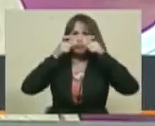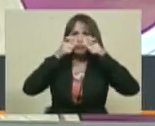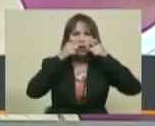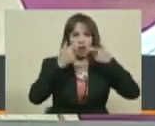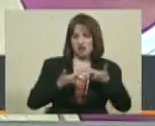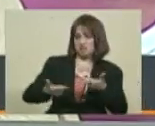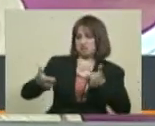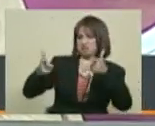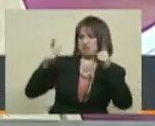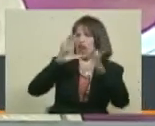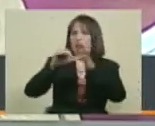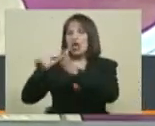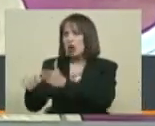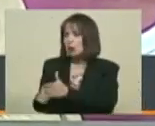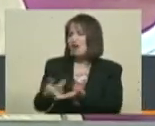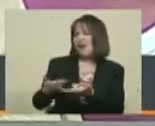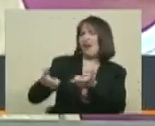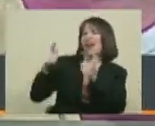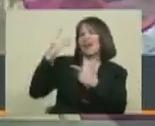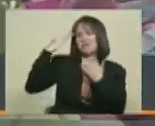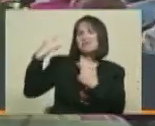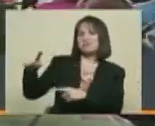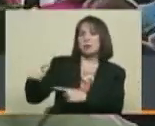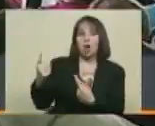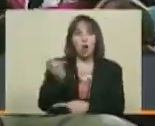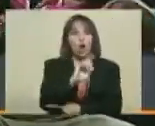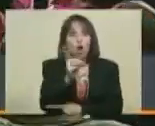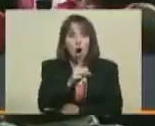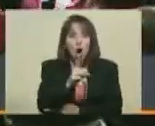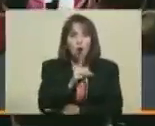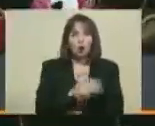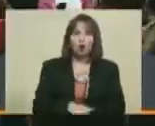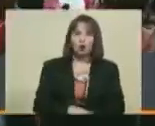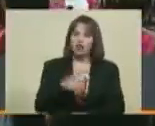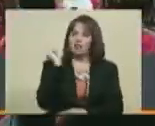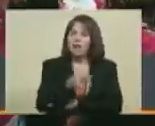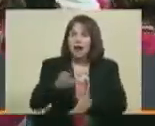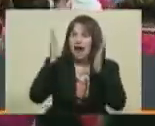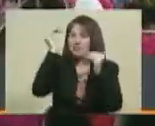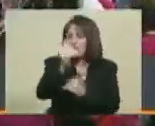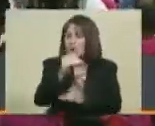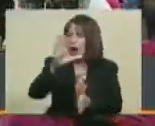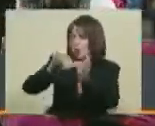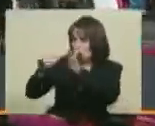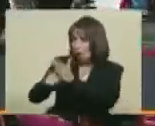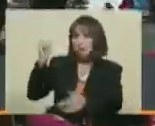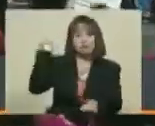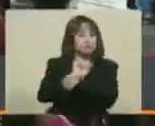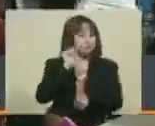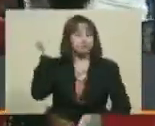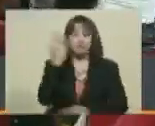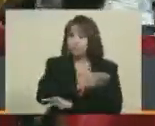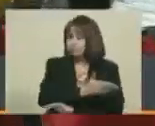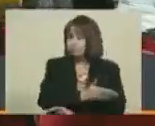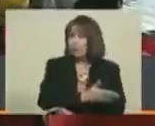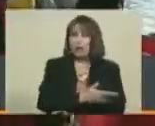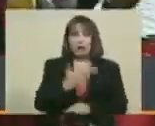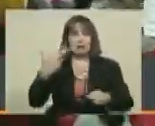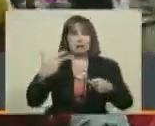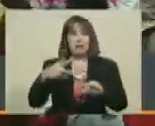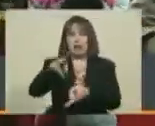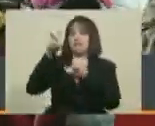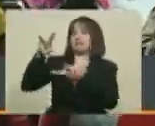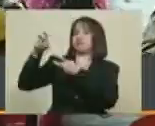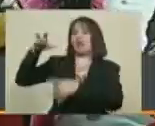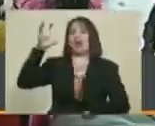que surjan ladrones, bandidos, parásitos, que se chupen la industria petrolera en los ojos de